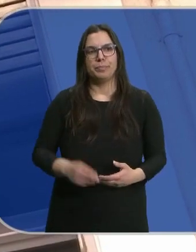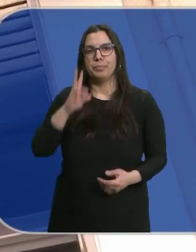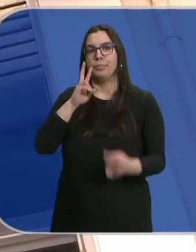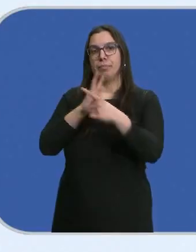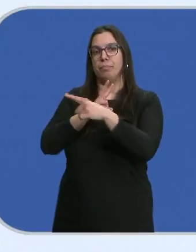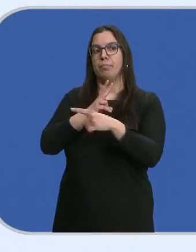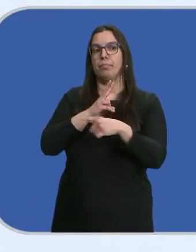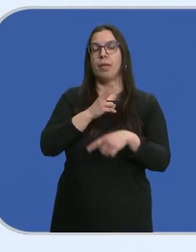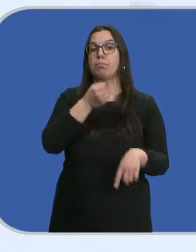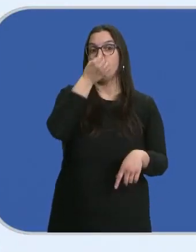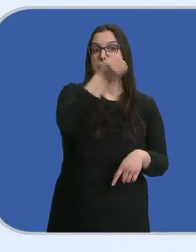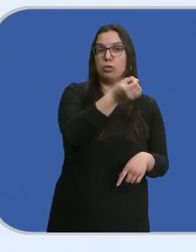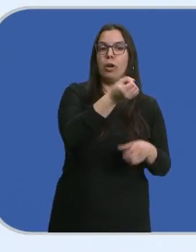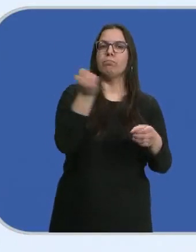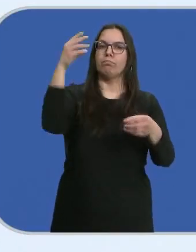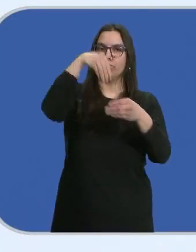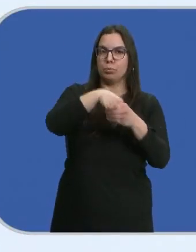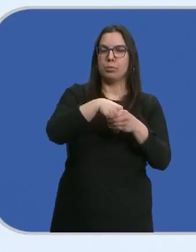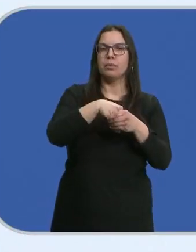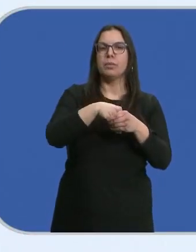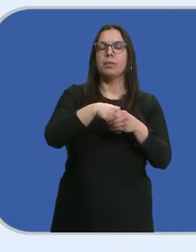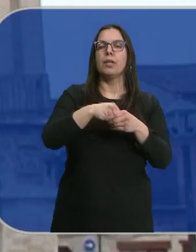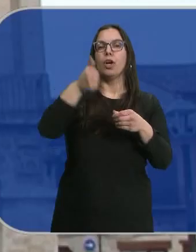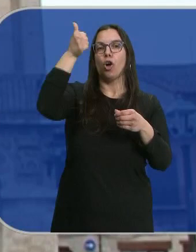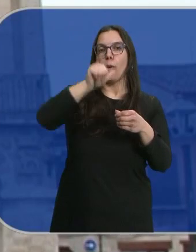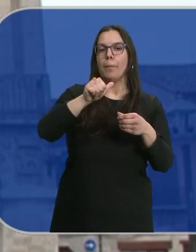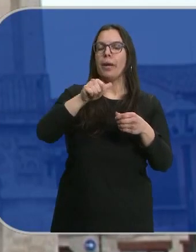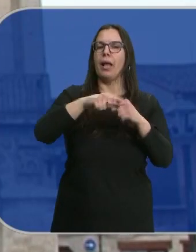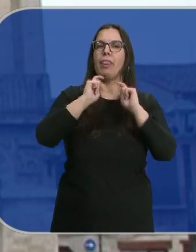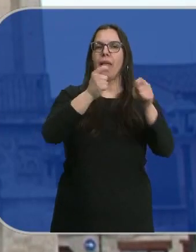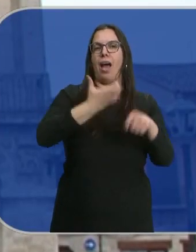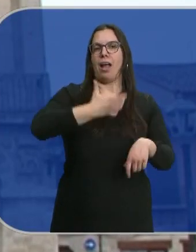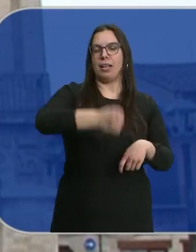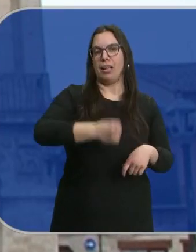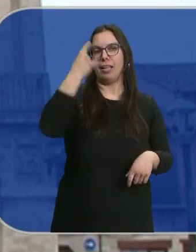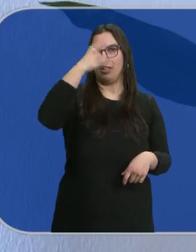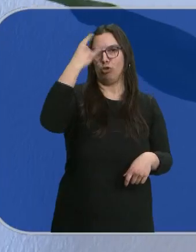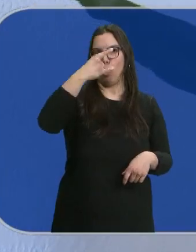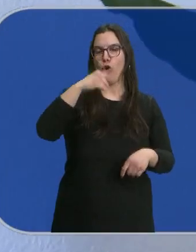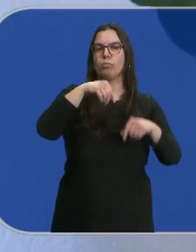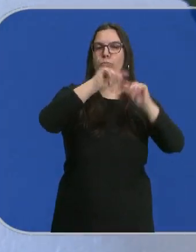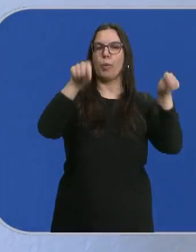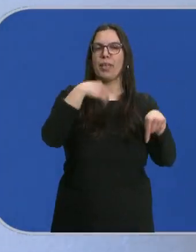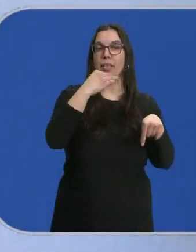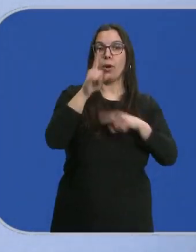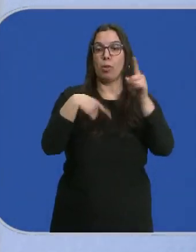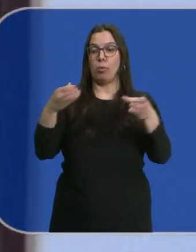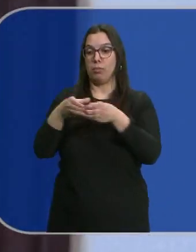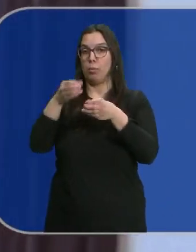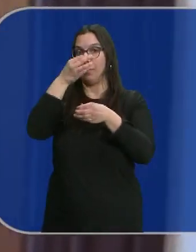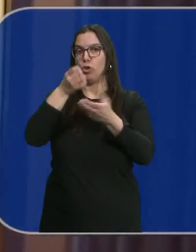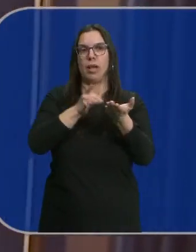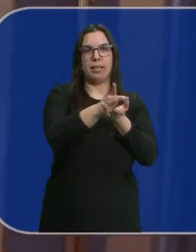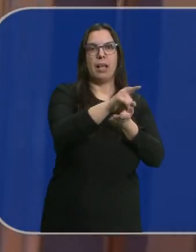Estas siglas llevaron a Tomás del Bien a lo más alto del Ayuntamiento de Toro, en Zamora. Unos meses después, el partido le expulsó. Desde